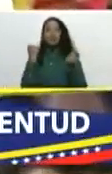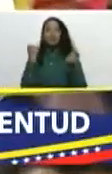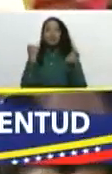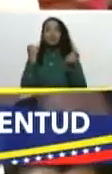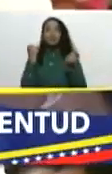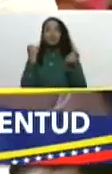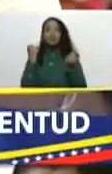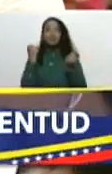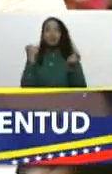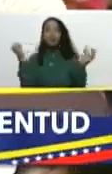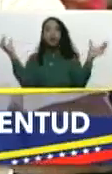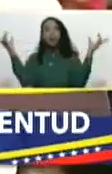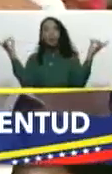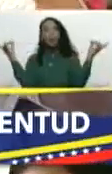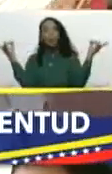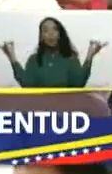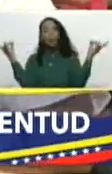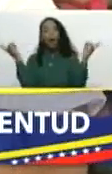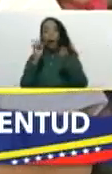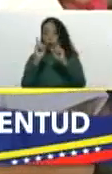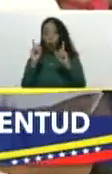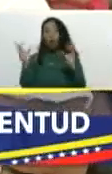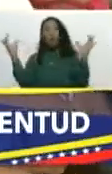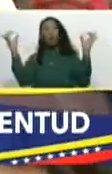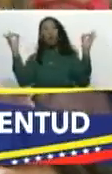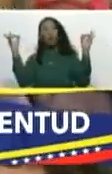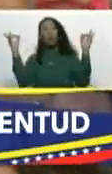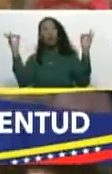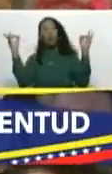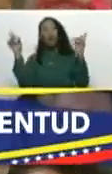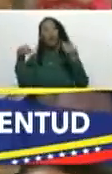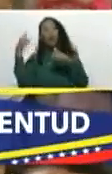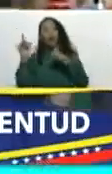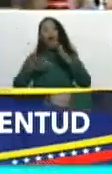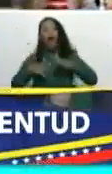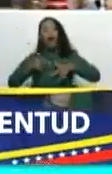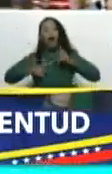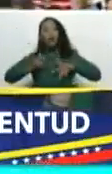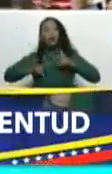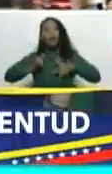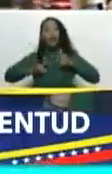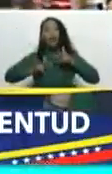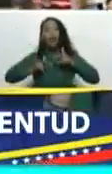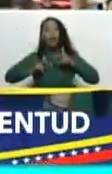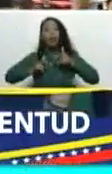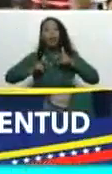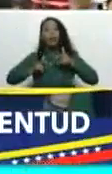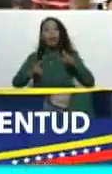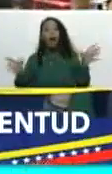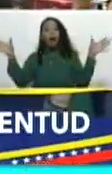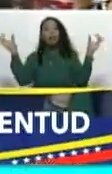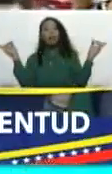hacen yoga, por ejemplo. Yoga. Yoga, que no... Ah. Y son actividades...